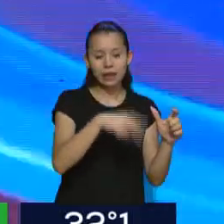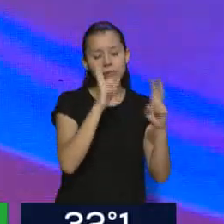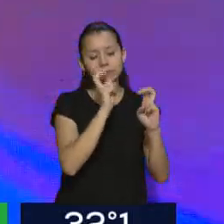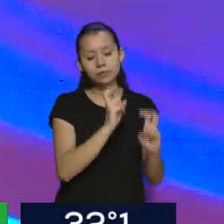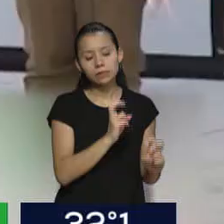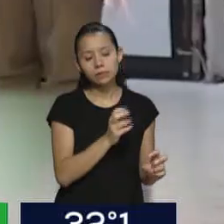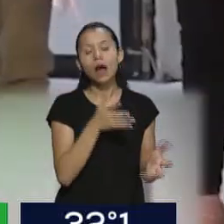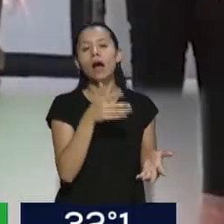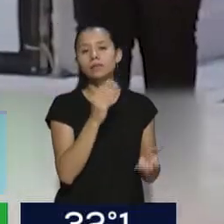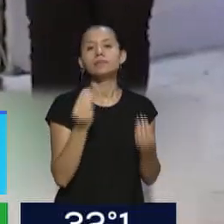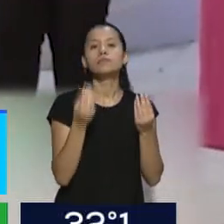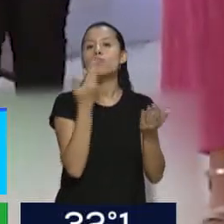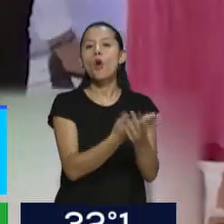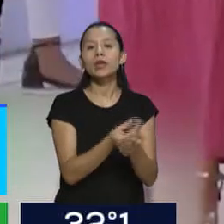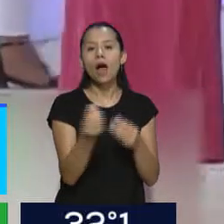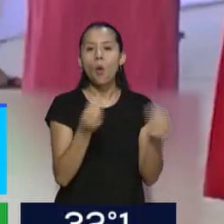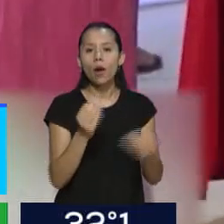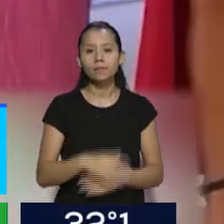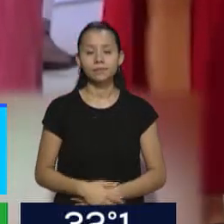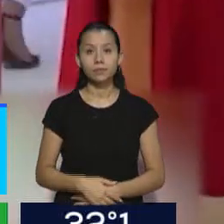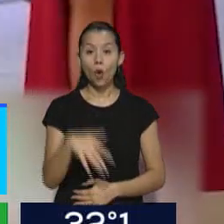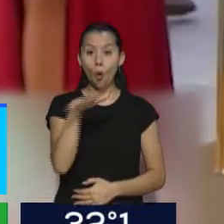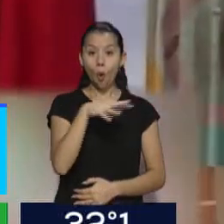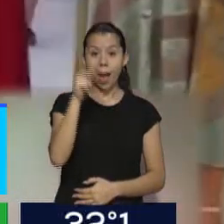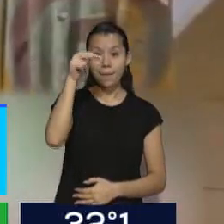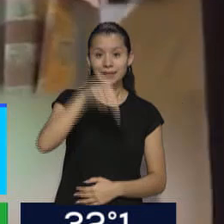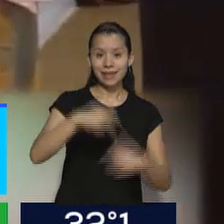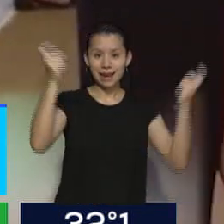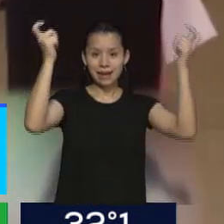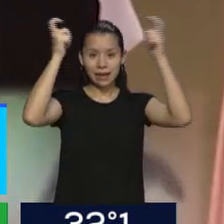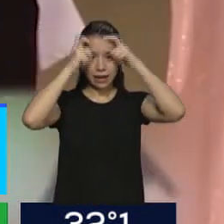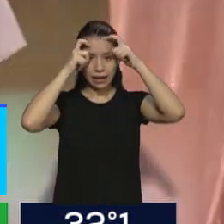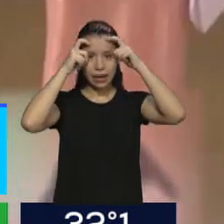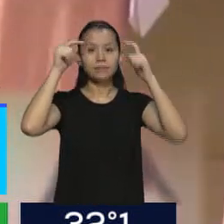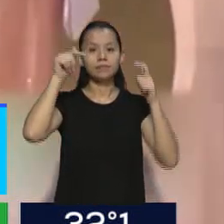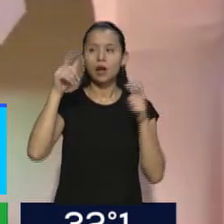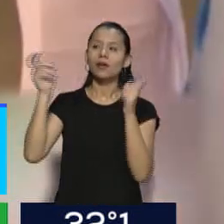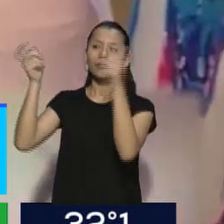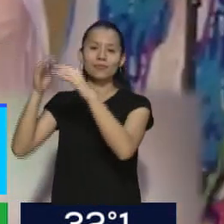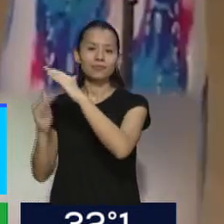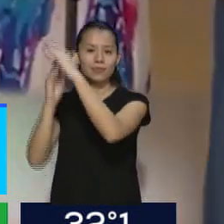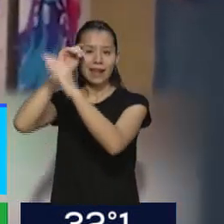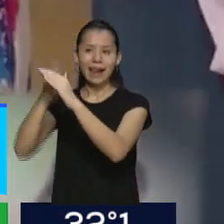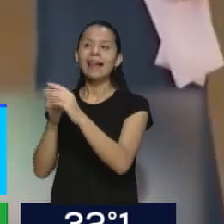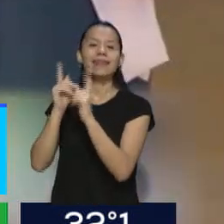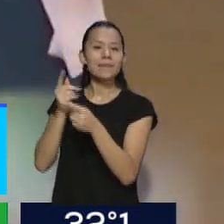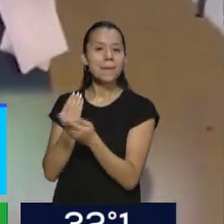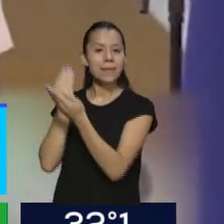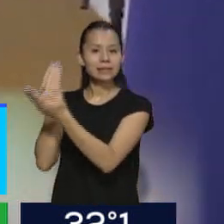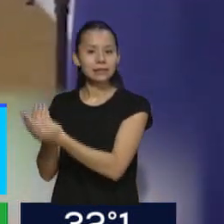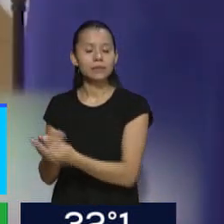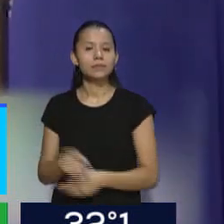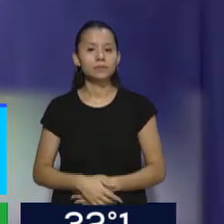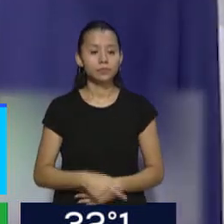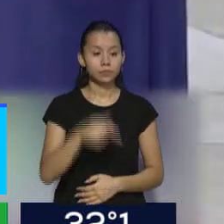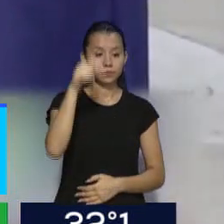24. La polémica de la reina de Güemes llegó incluso hasta la justicia provincial, que derogó la ordenanza. El actual intendente